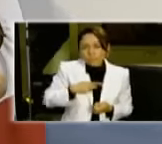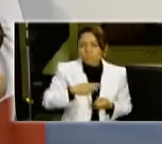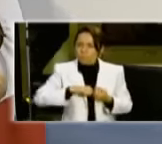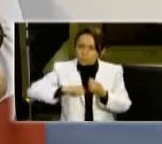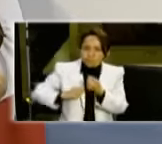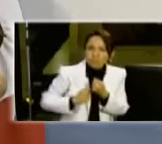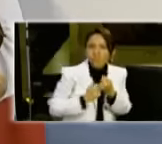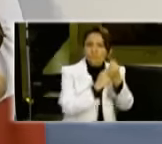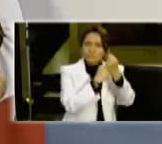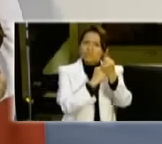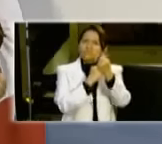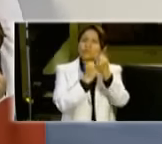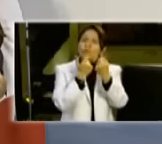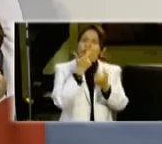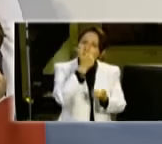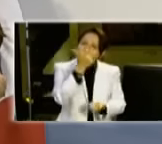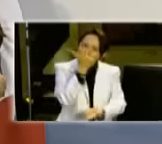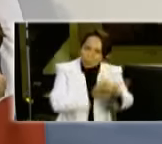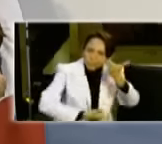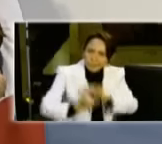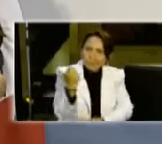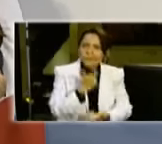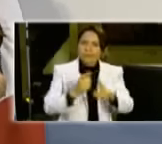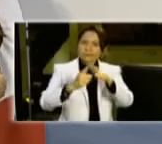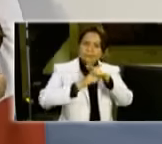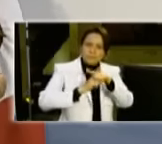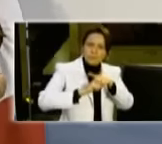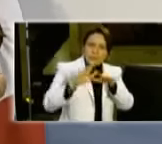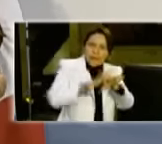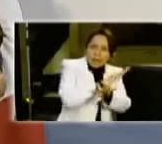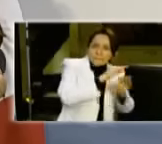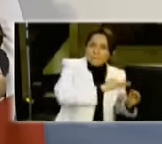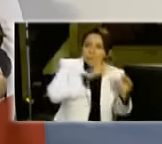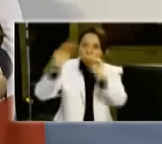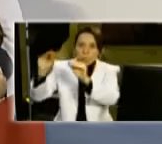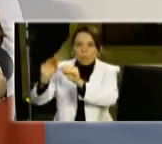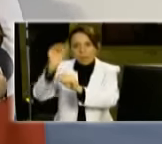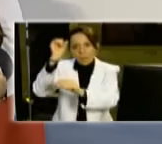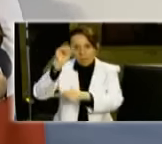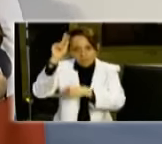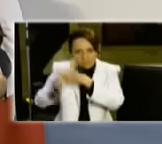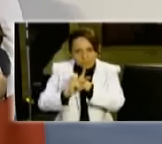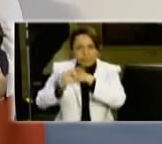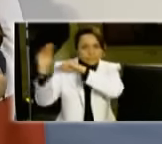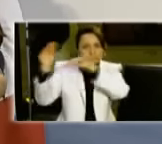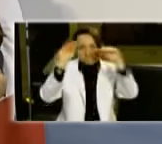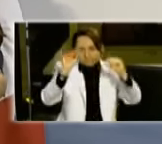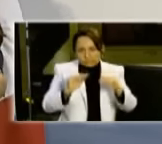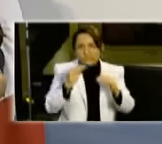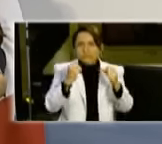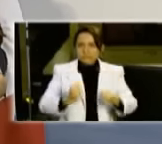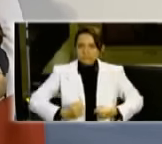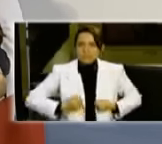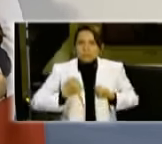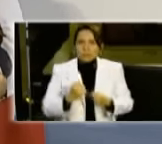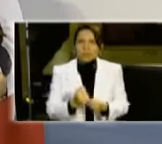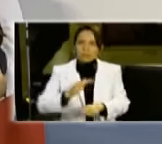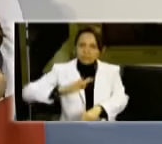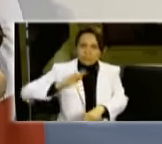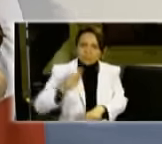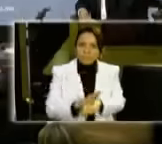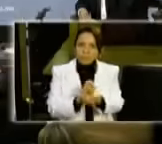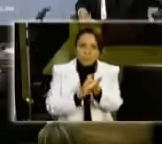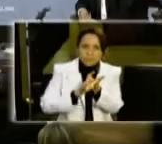comercio, inversión, migración, seguridad, a los valores de democracia, libertad y defensa de los derechos humanos que